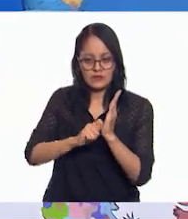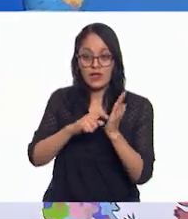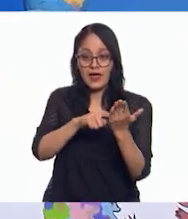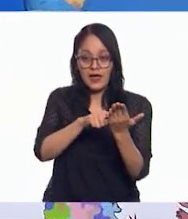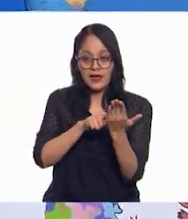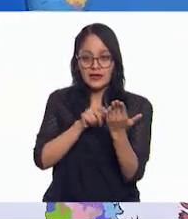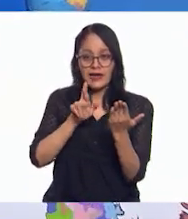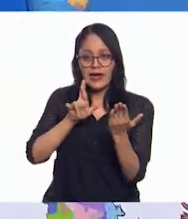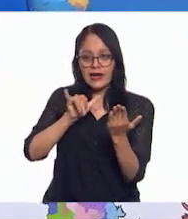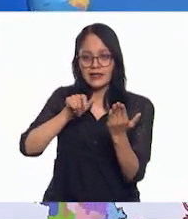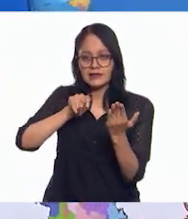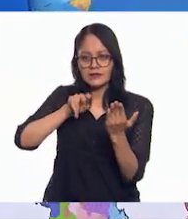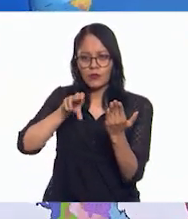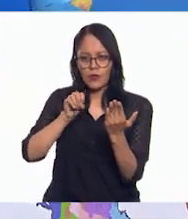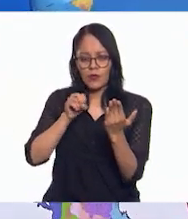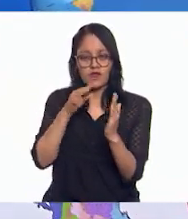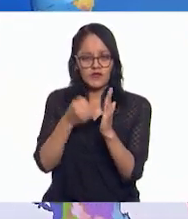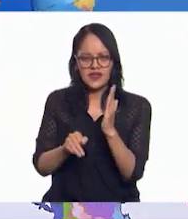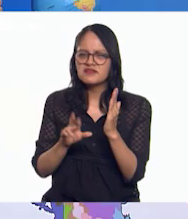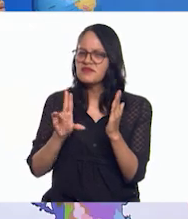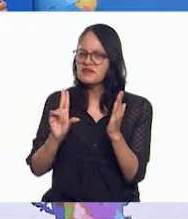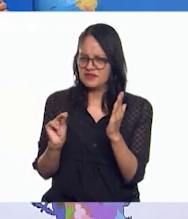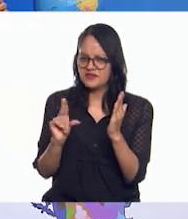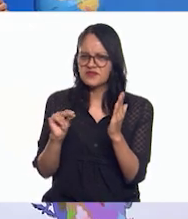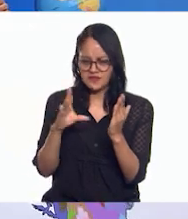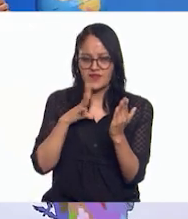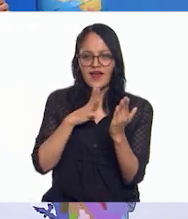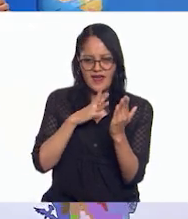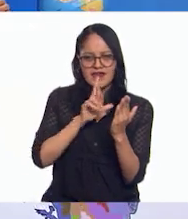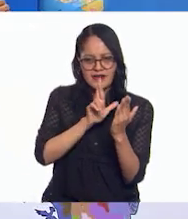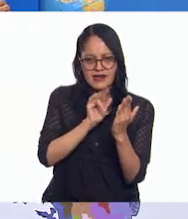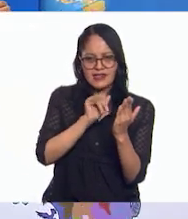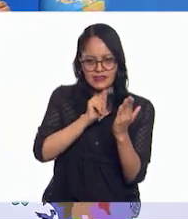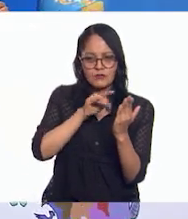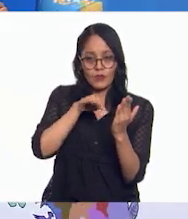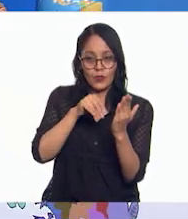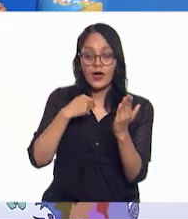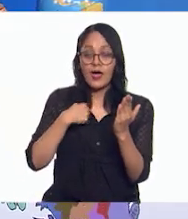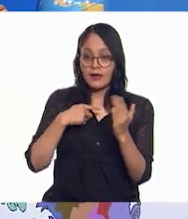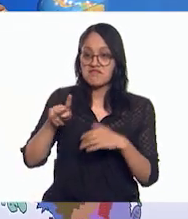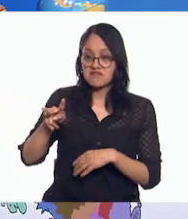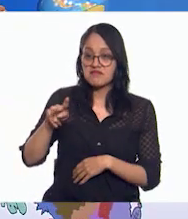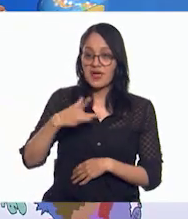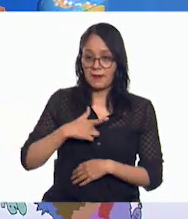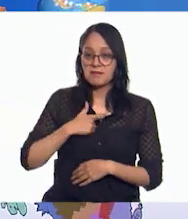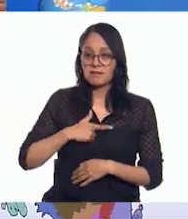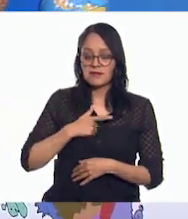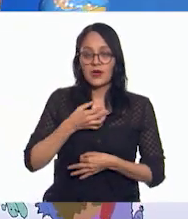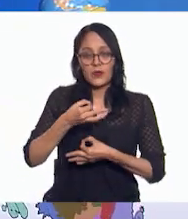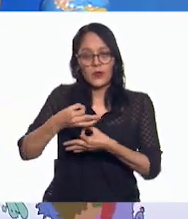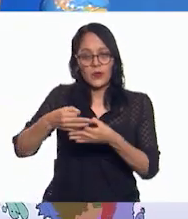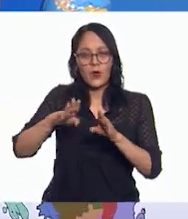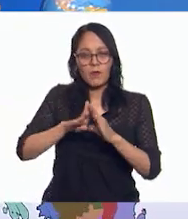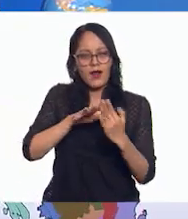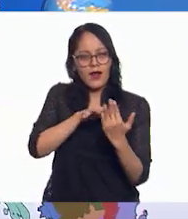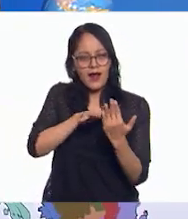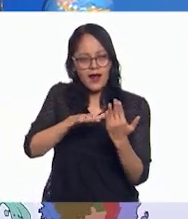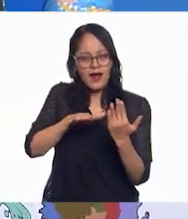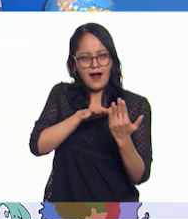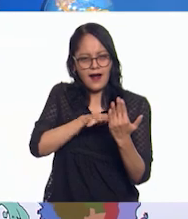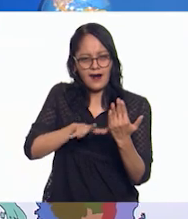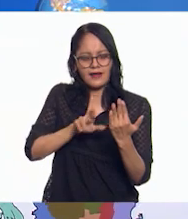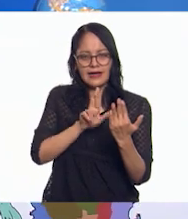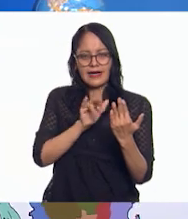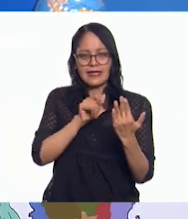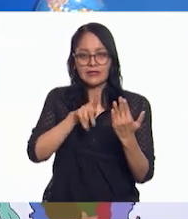ritmo particular. Al contrario, posee uno que al menos a mí me resultó atractivo, pues ayuda a sugerir